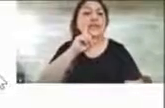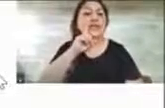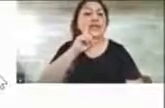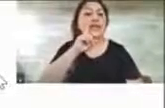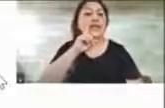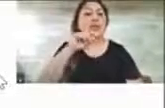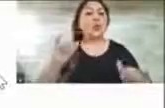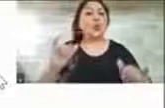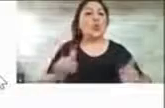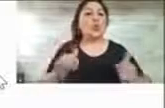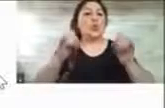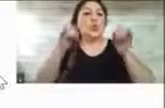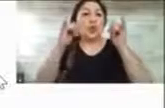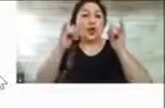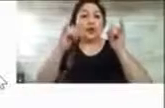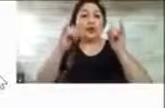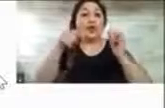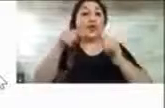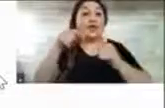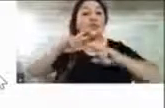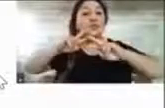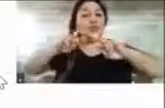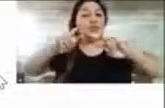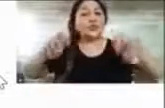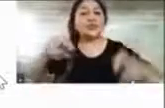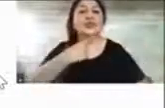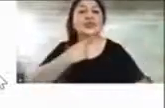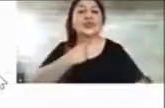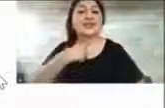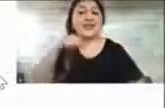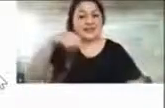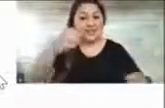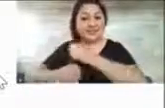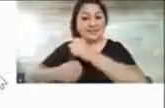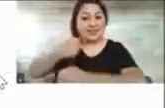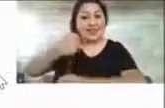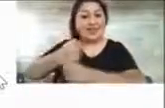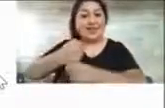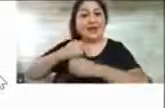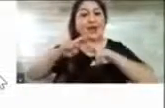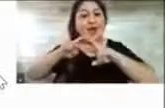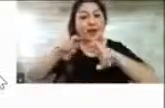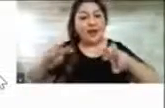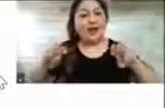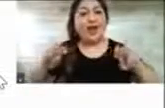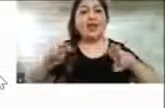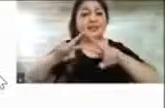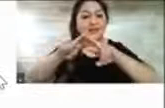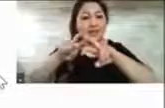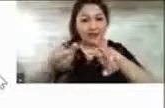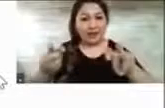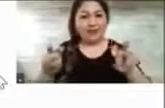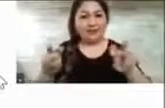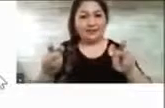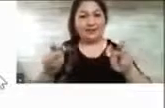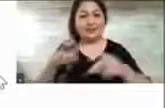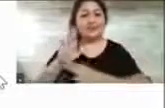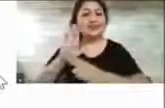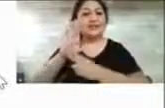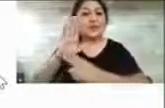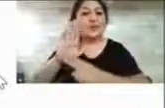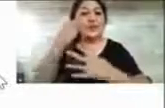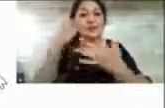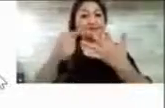En general, este es un estudio muy interesante que salió este año, que es un análisis de análisis, en el cual se muestran